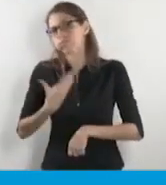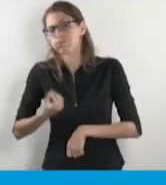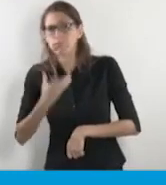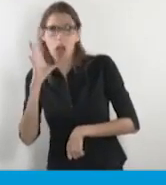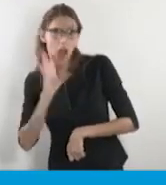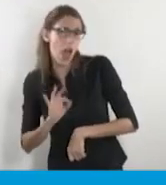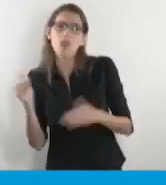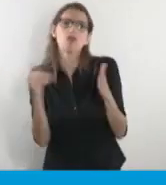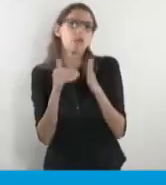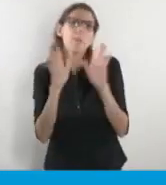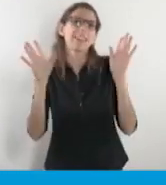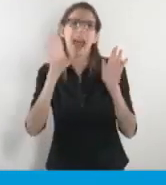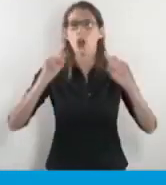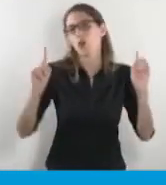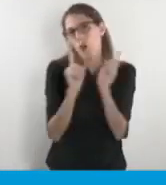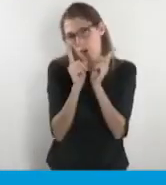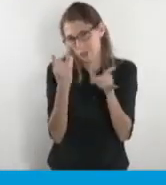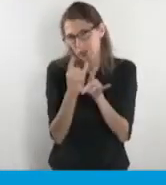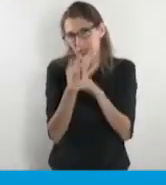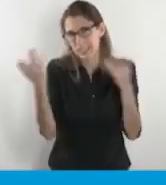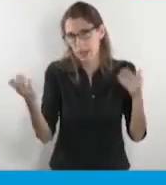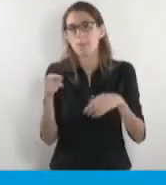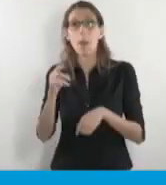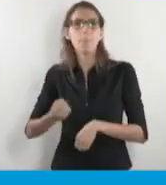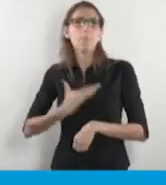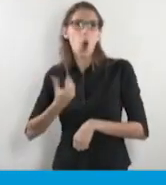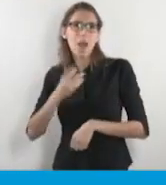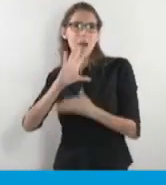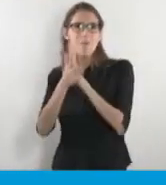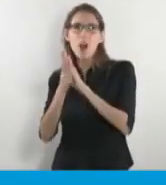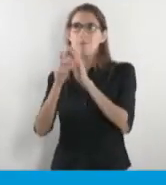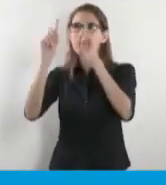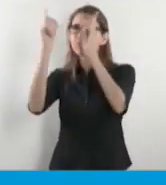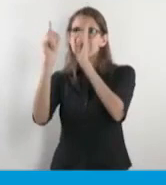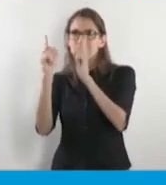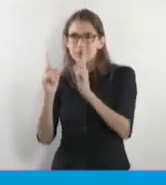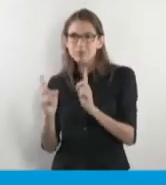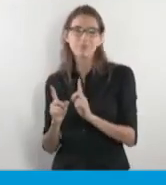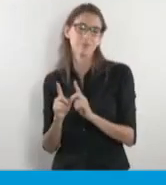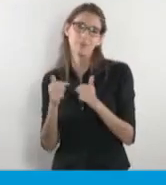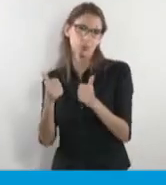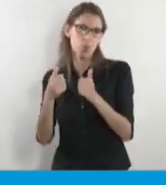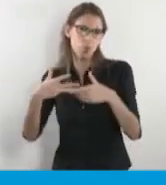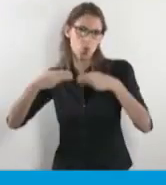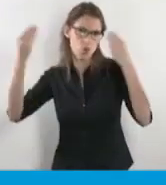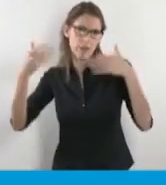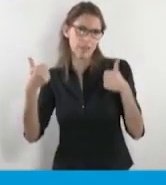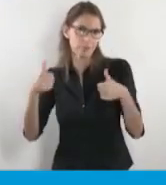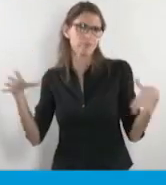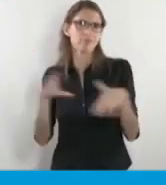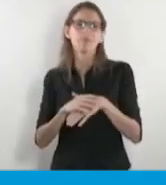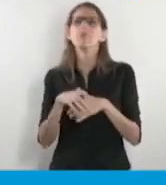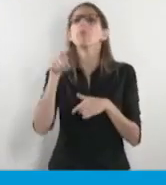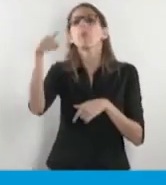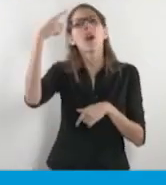poemas que éste la verdad que la estructura del poema nos permite también muchísimo cerrar con su lectura nos puedes